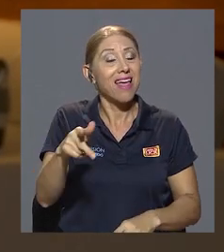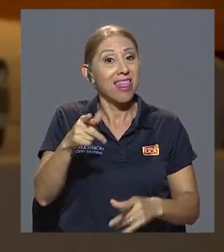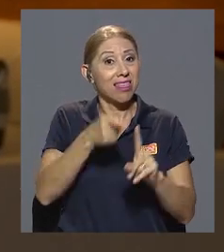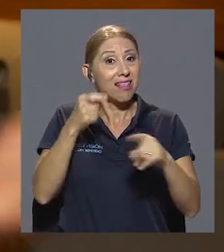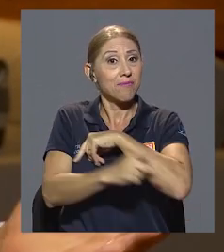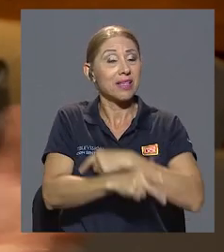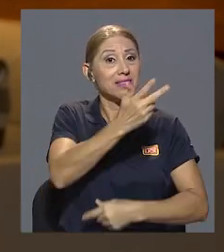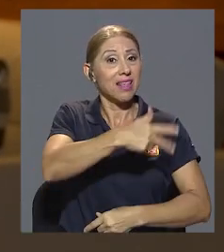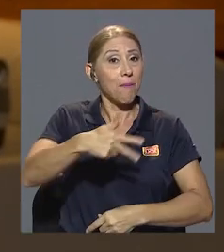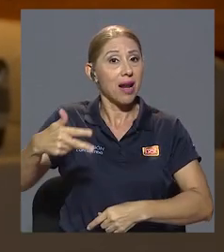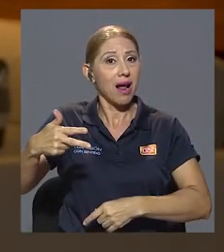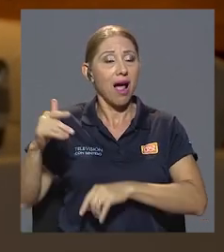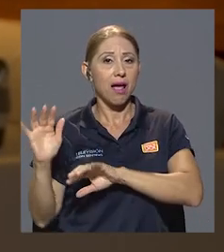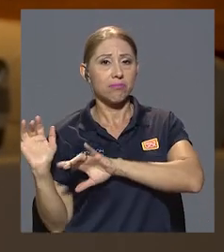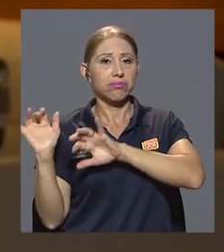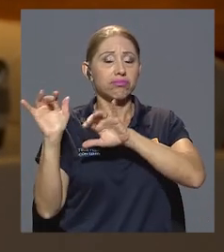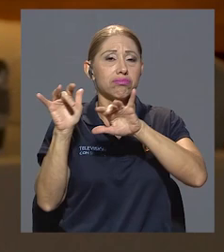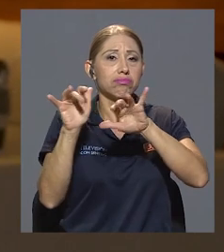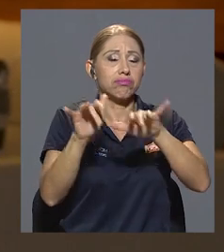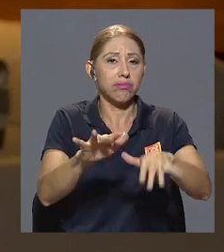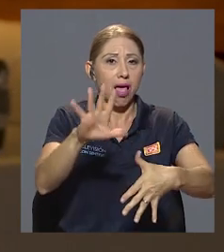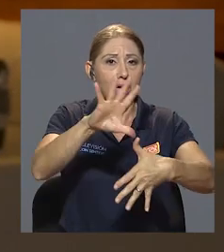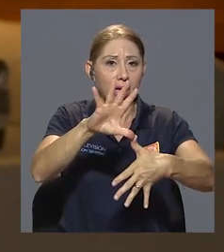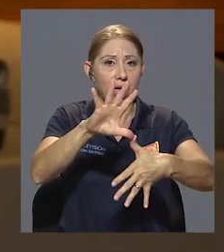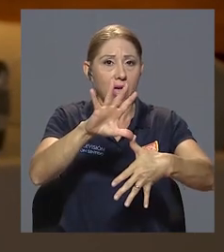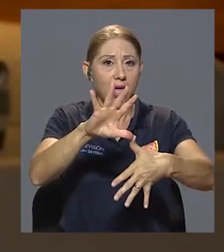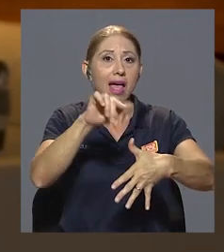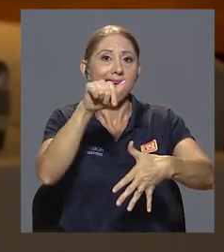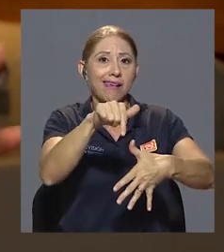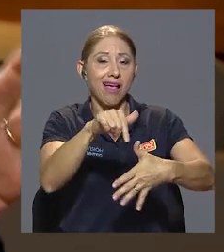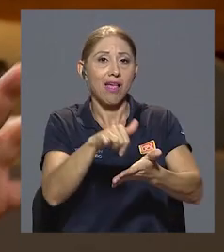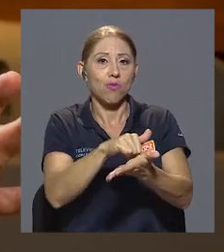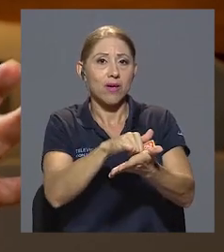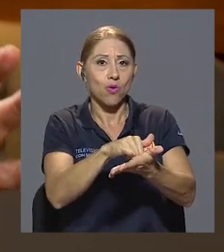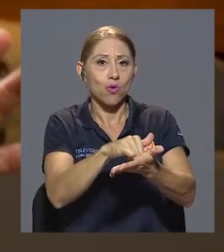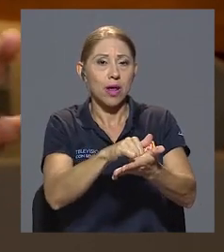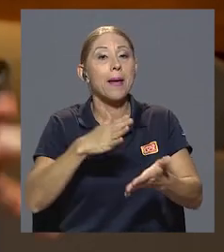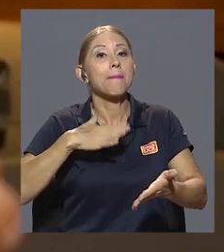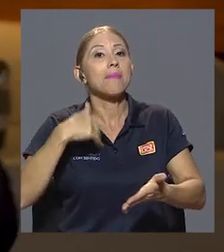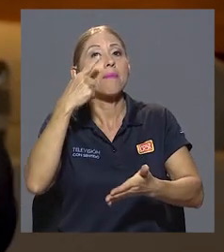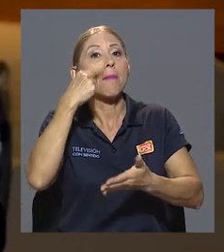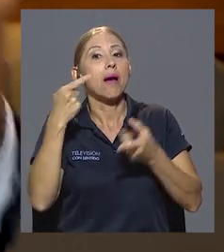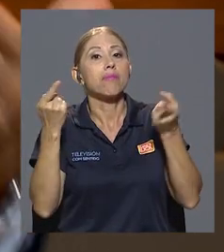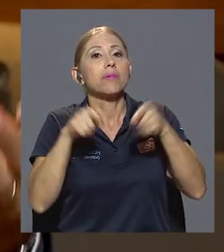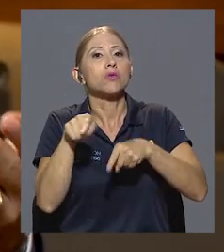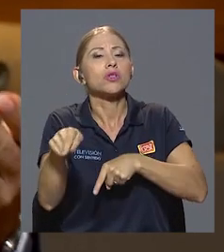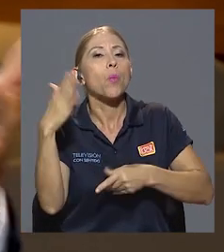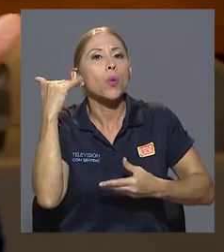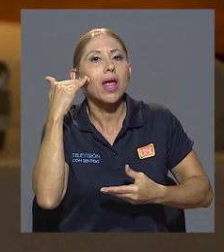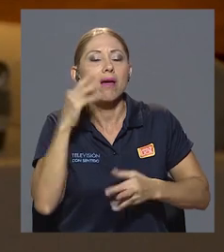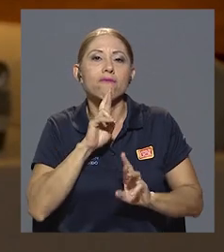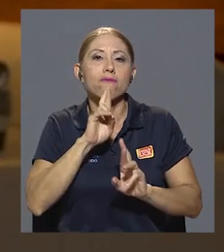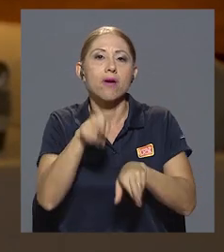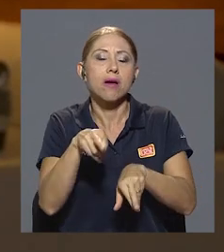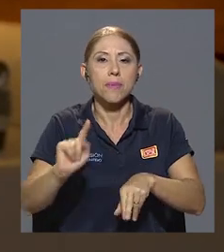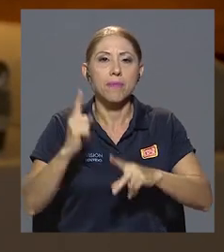al continente americano y llegó a la nueva york lo hizo como efectos de la